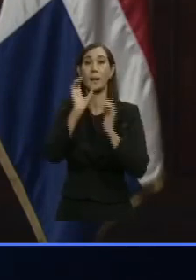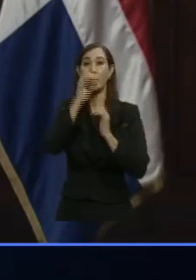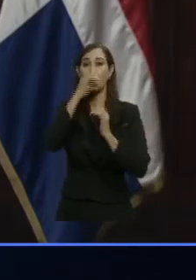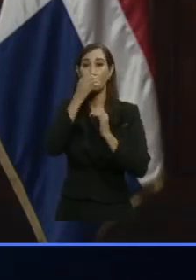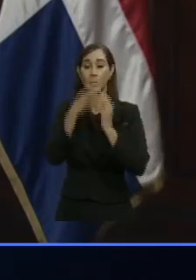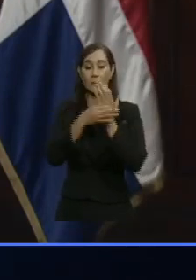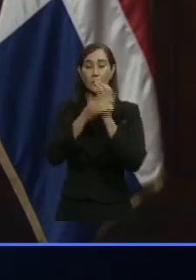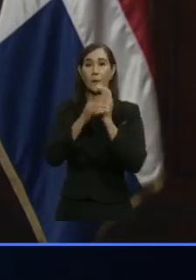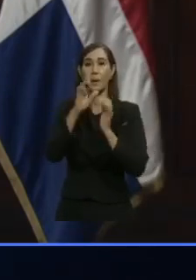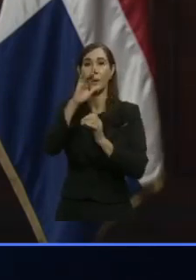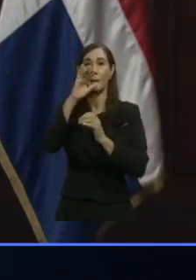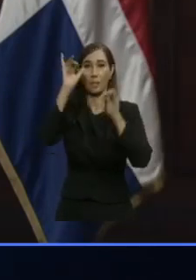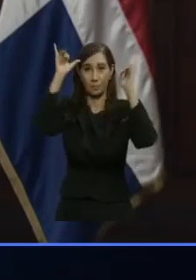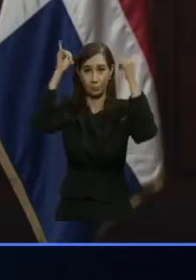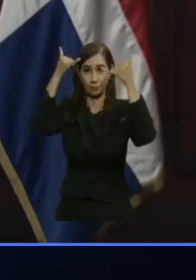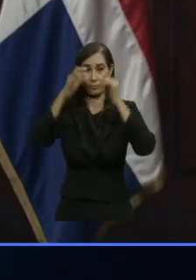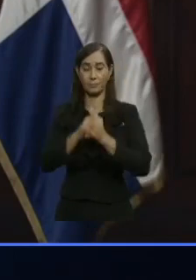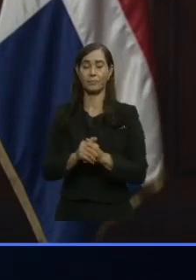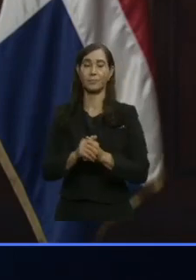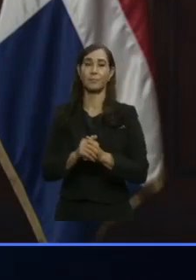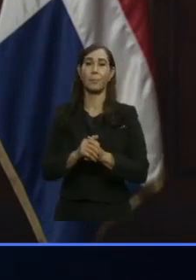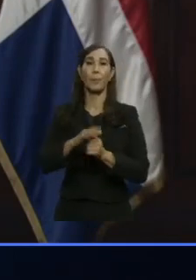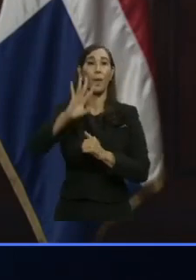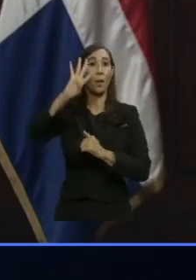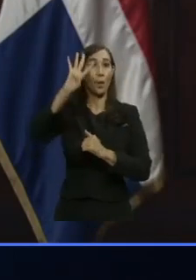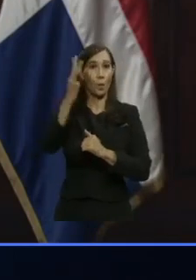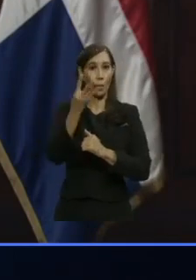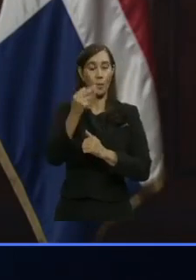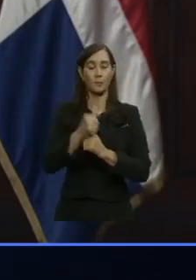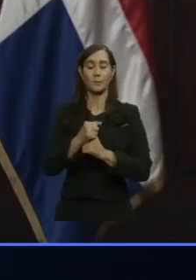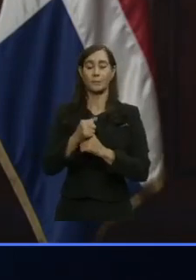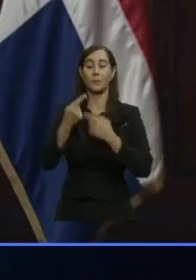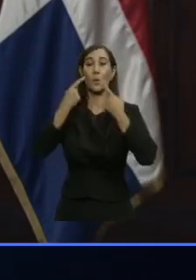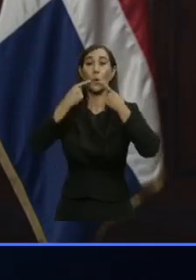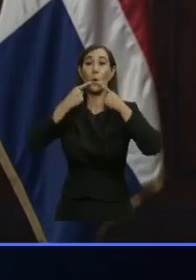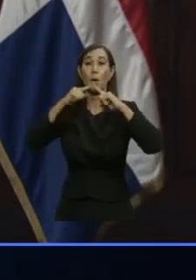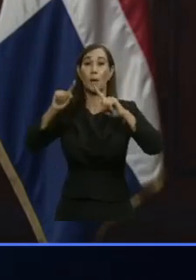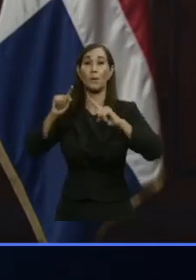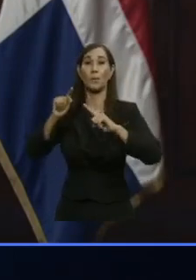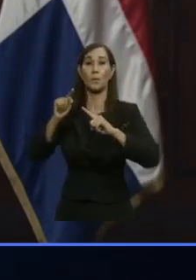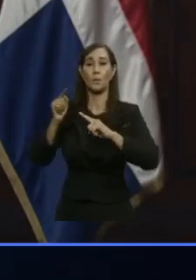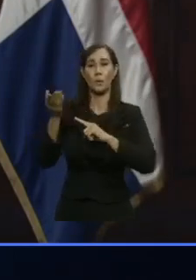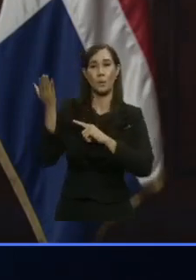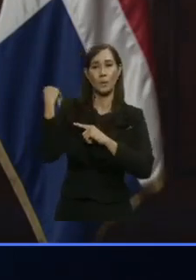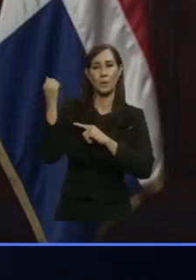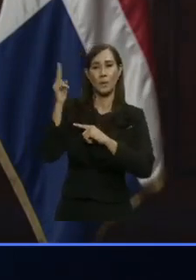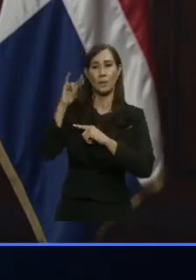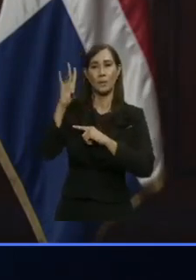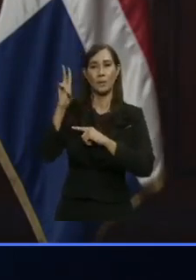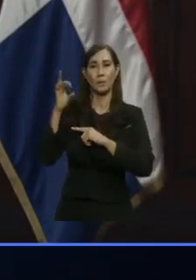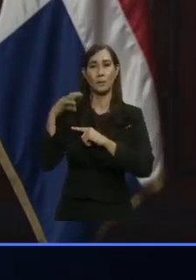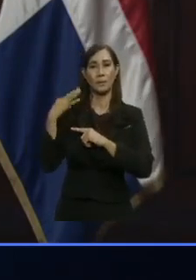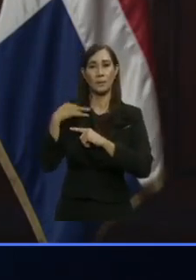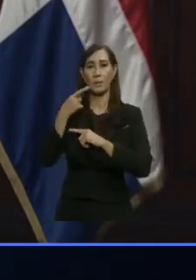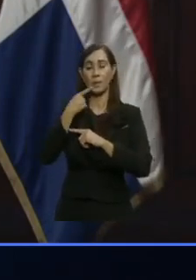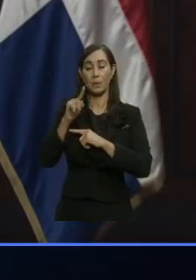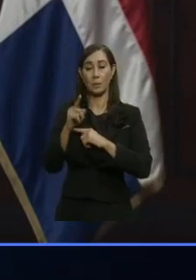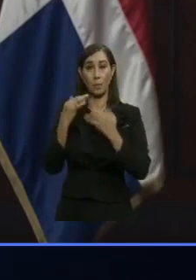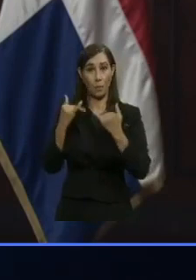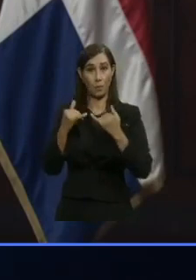y si hay que destinar más en el presupuesto de este año se hace y digo yo y cuánto tenemos destinado para eso nosotros pero creo